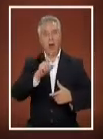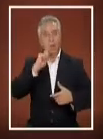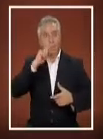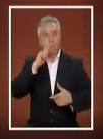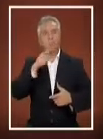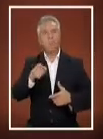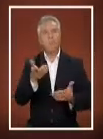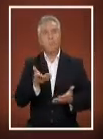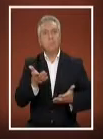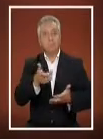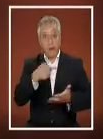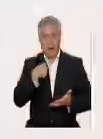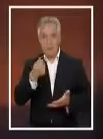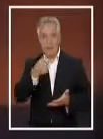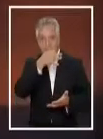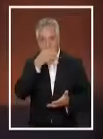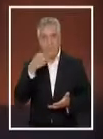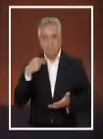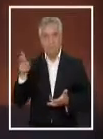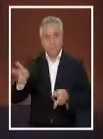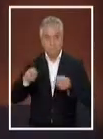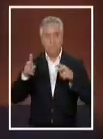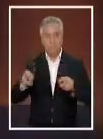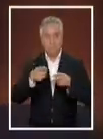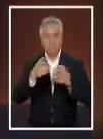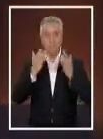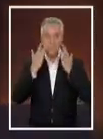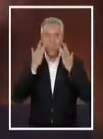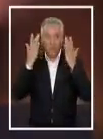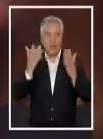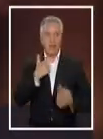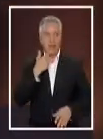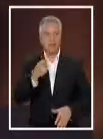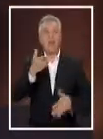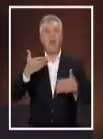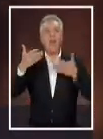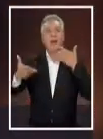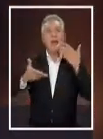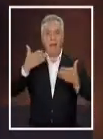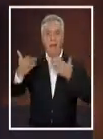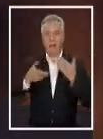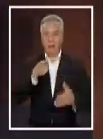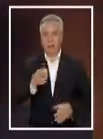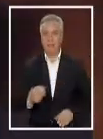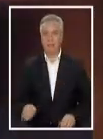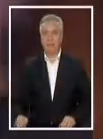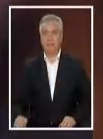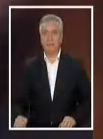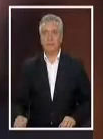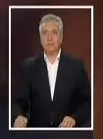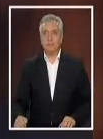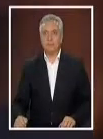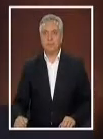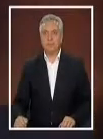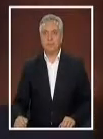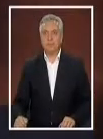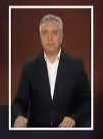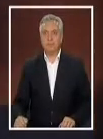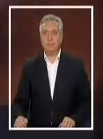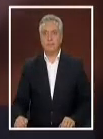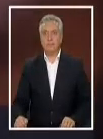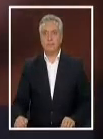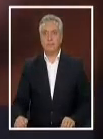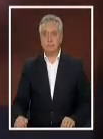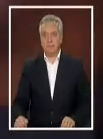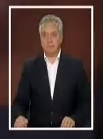él eso es un placer. Lo mío está tan demasiado puré que de norte para sur ya lo pueden oler. Producto nacional, preparado al